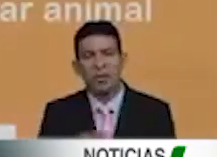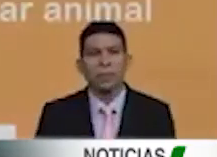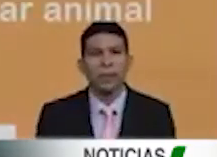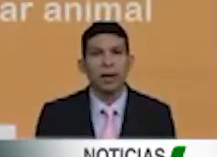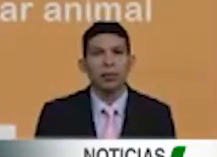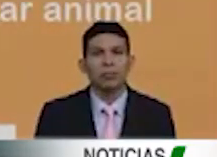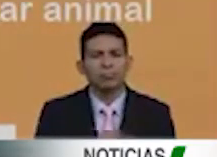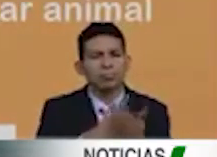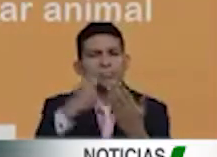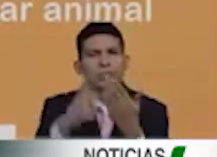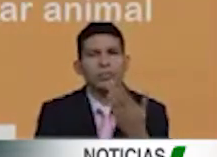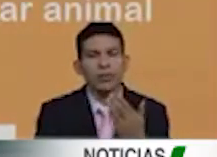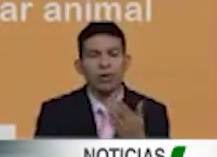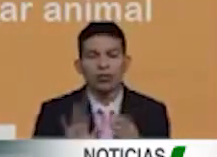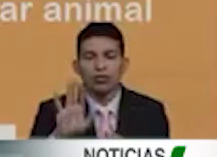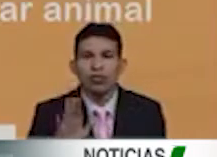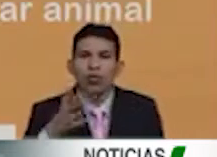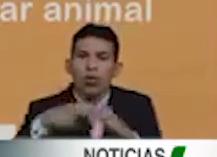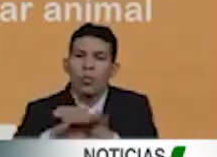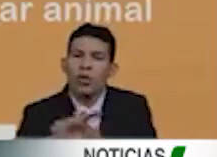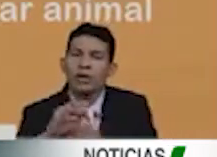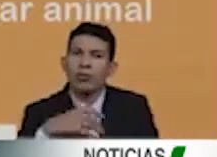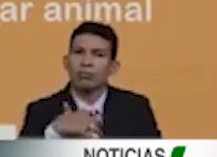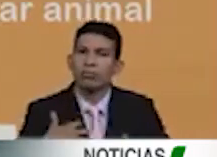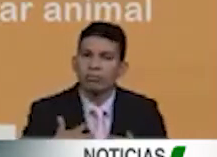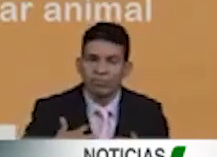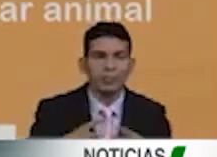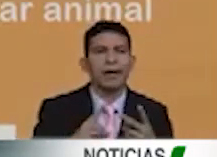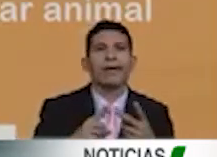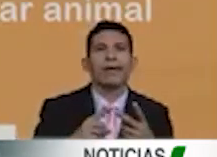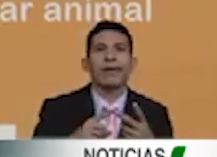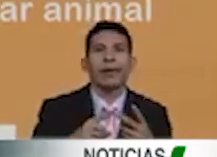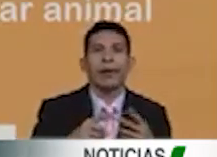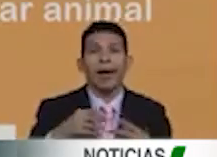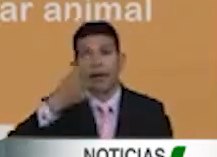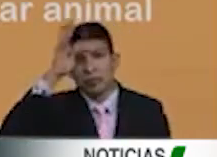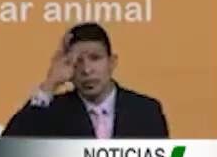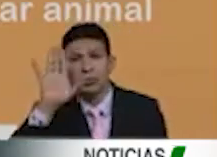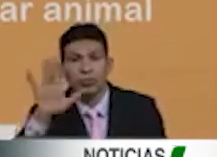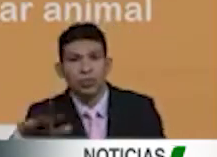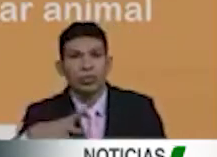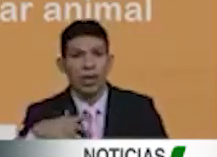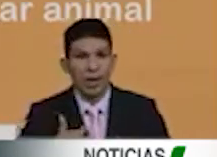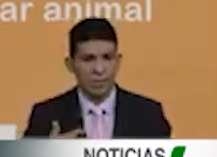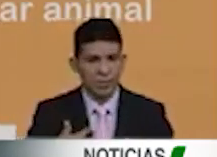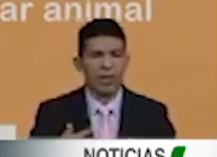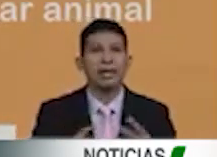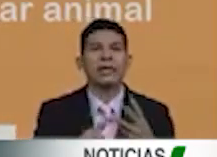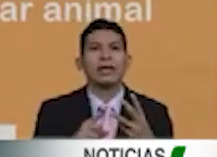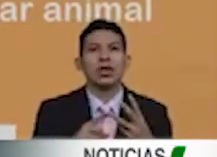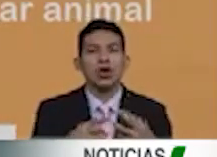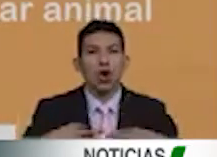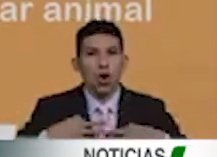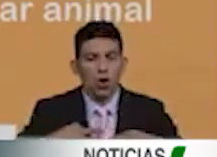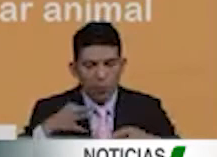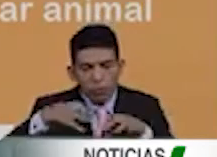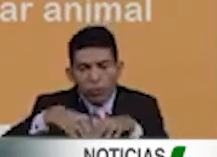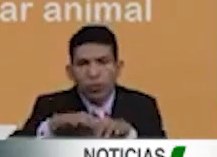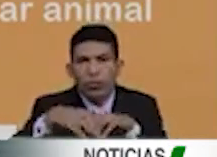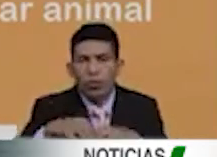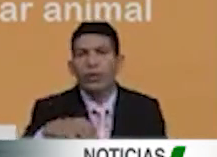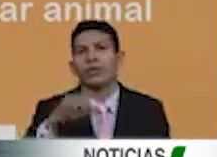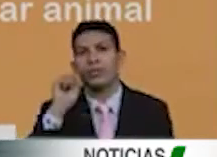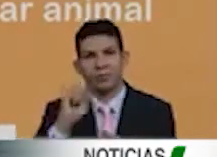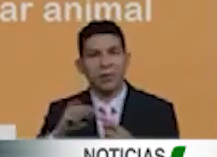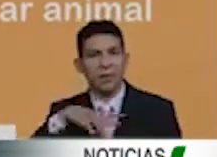tienen guarderías para mascotas, veterinarias, ¿sí? Aquellos que tienen confección de ropa para la mascota, los que hacen